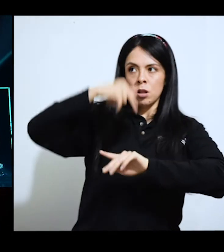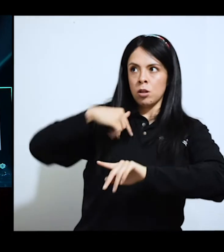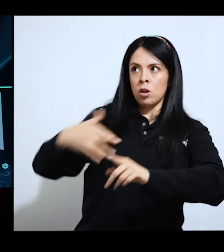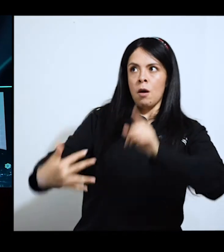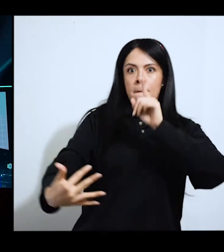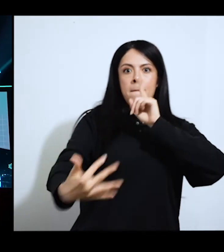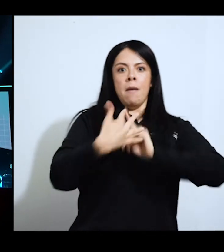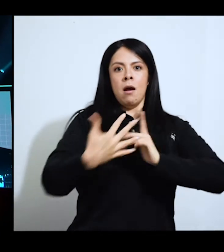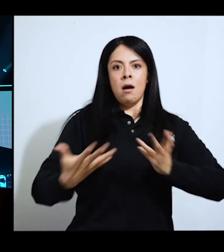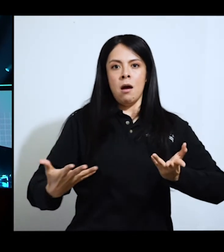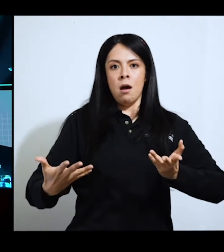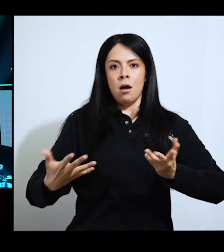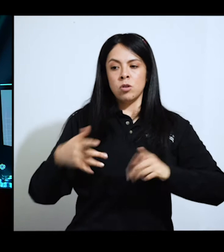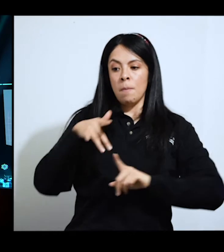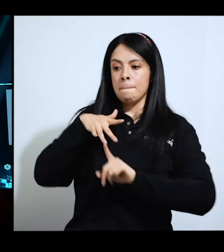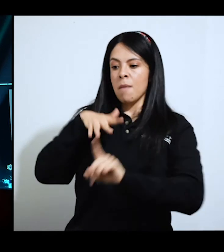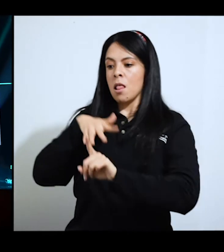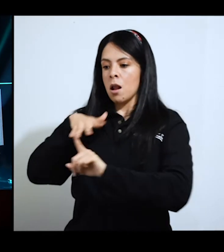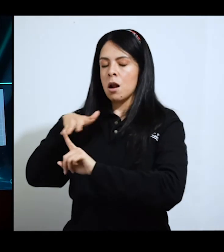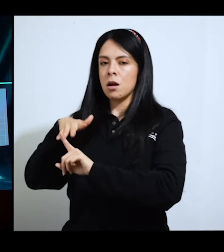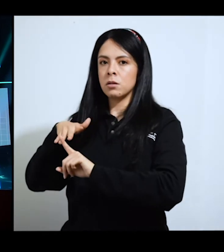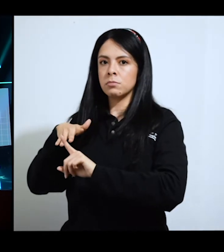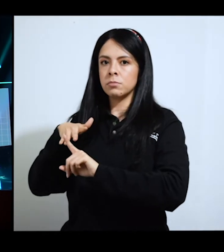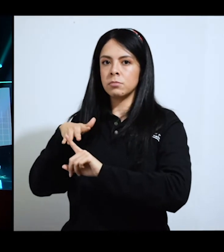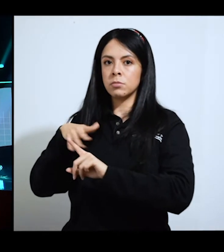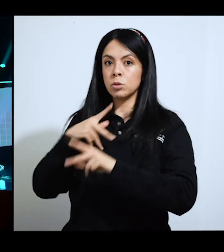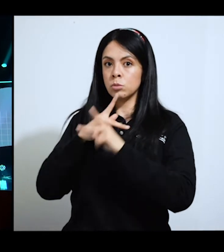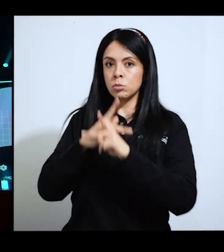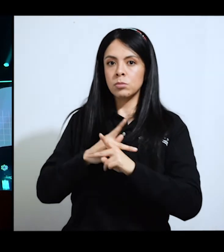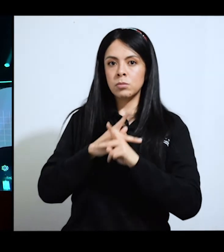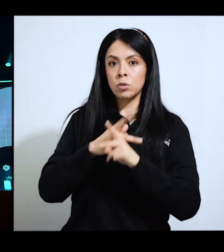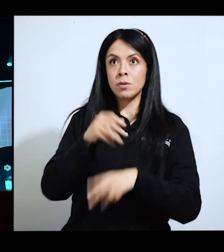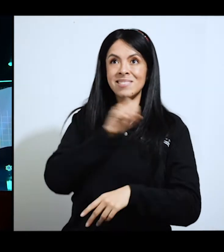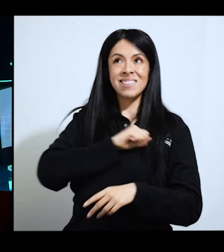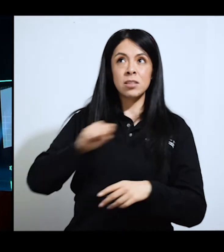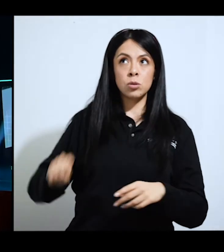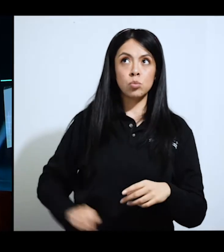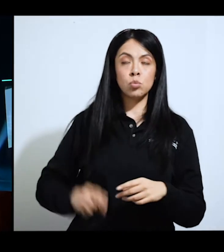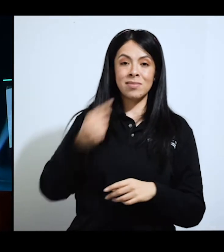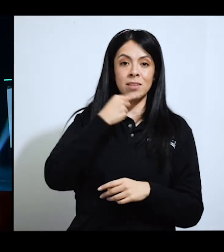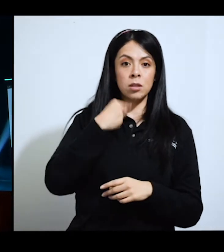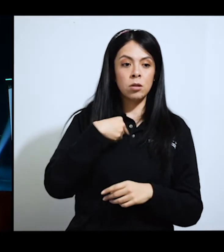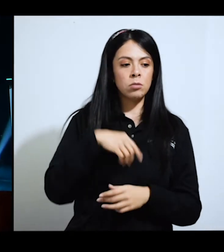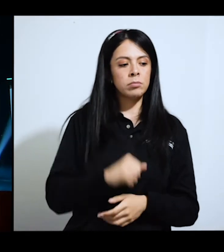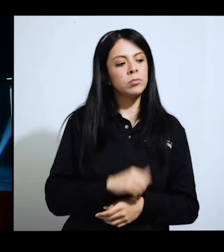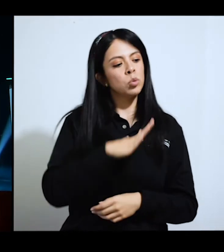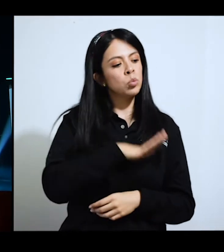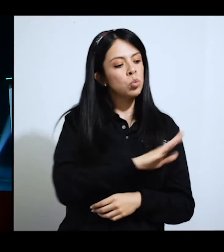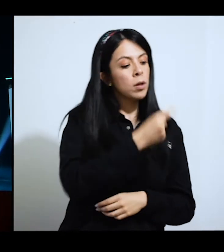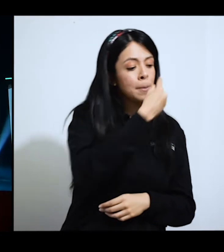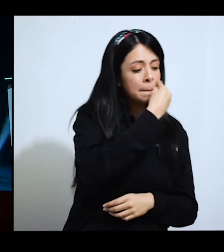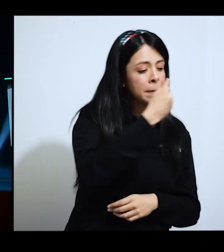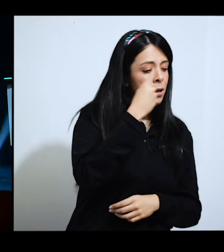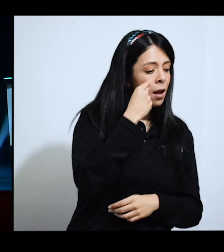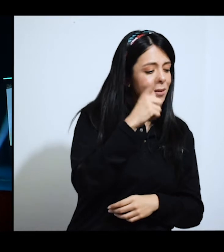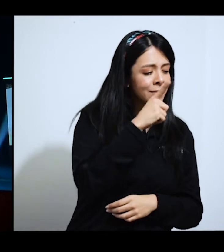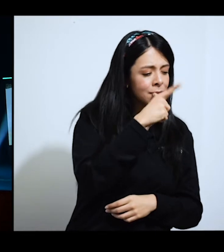actividad demoníaca. Y así como el Señor me dijo, esa mirada triste o seria que estás